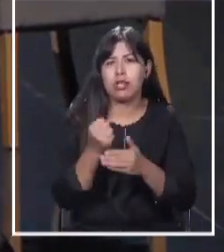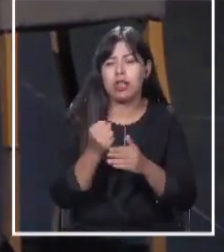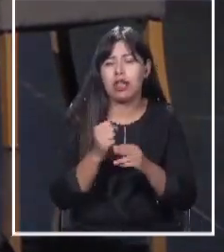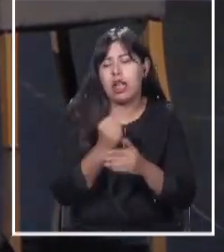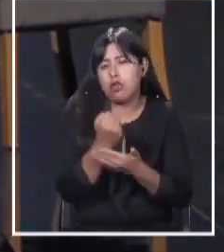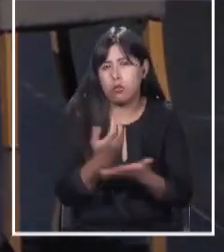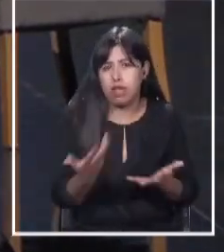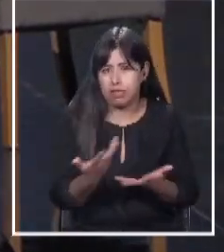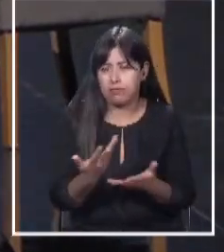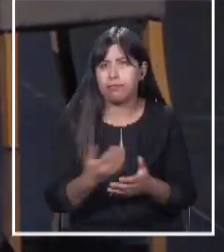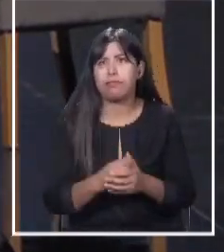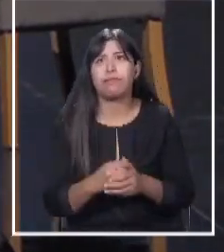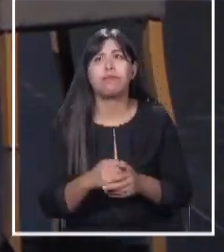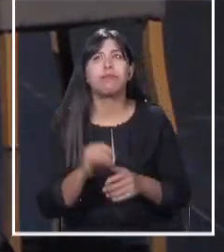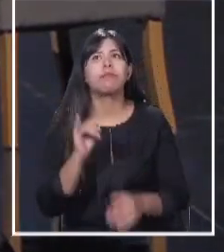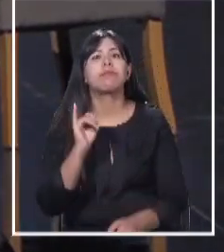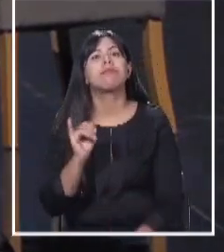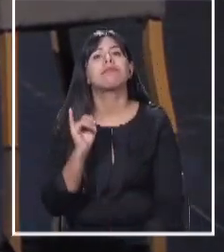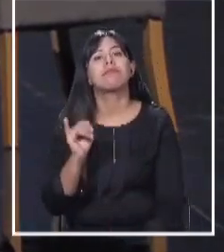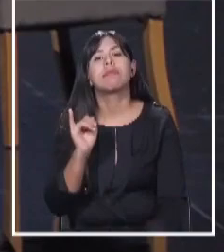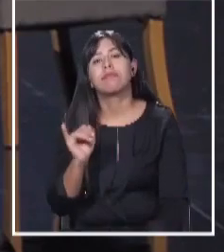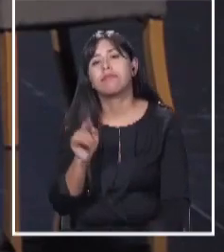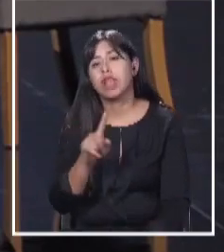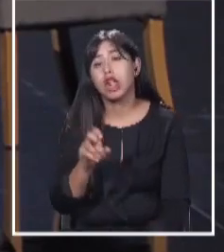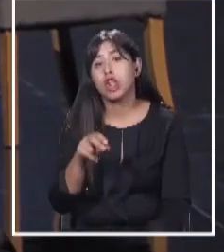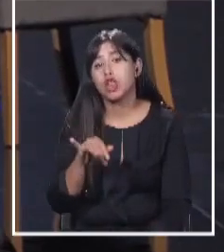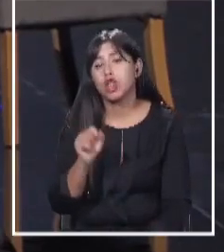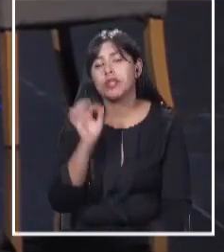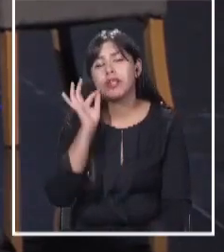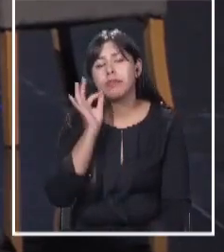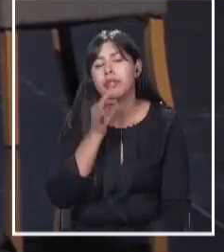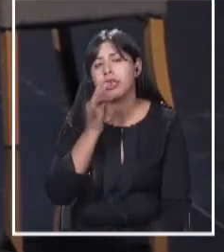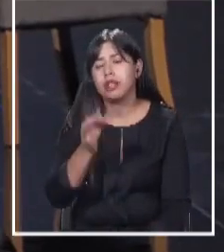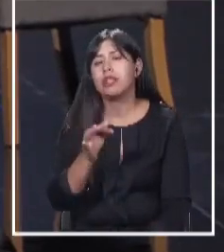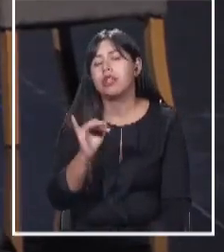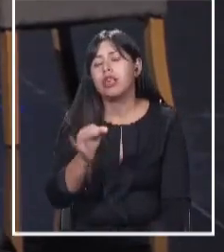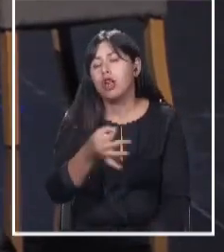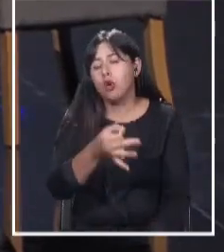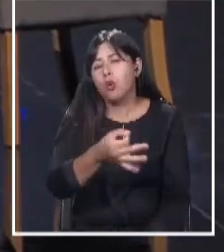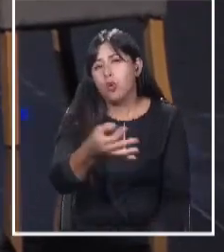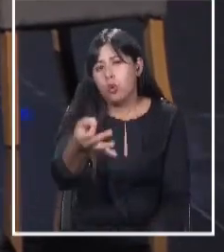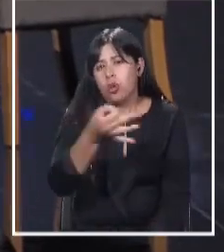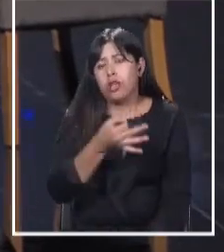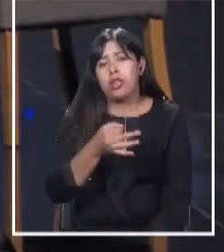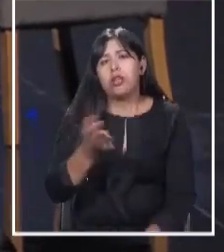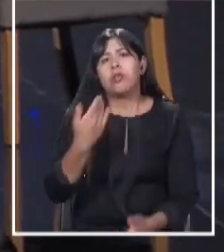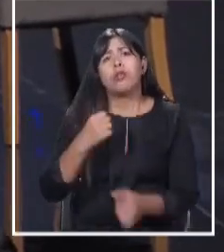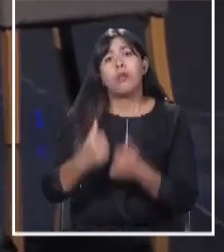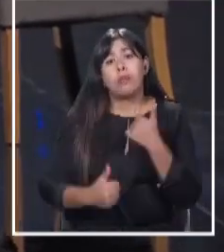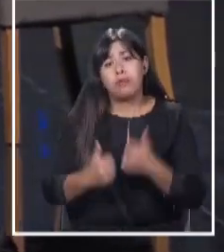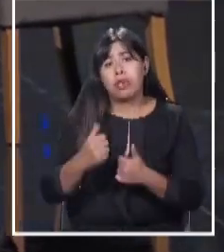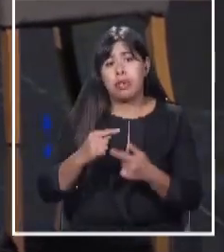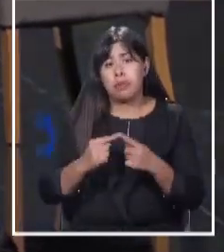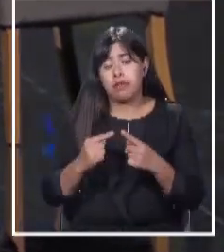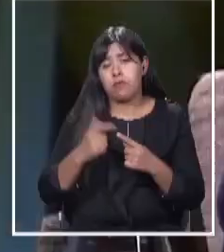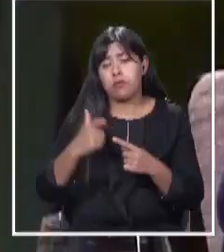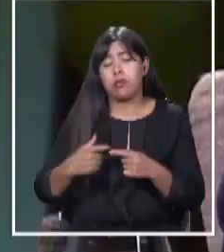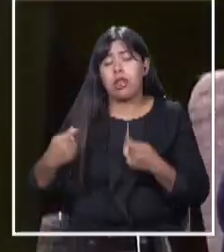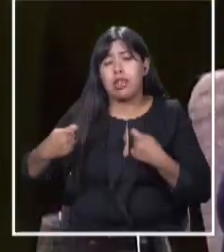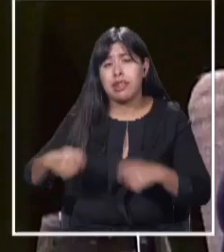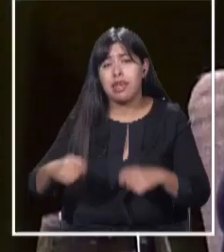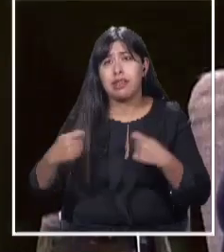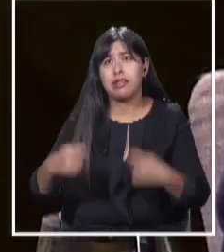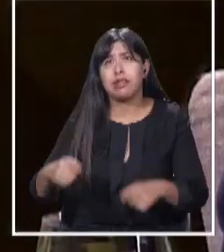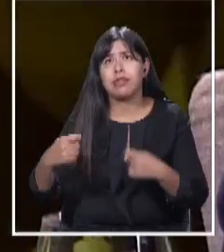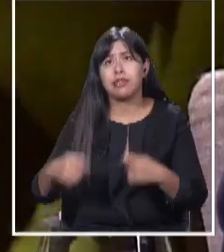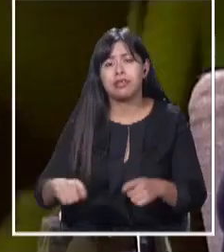Claro, justamente lo que tú dices, o sea, en lo personal y en lo profesional llevamos muchos años tratando justamente eso, ¿no?